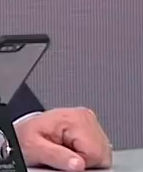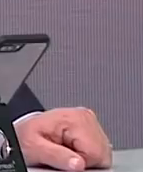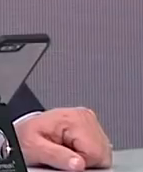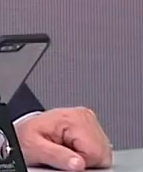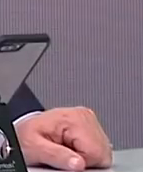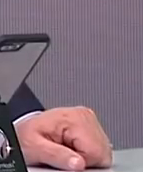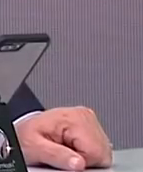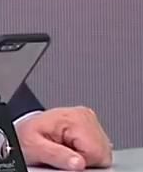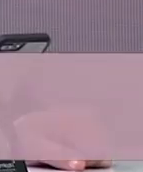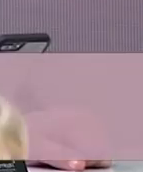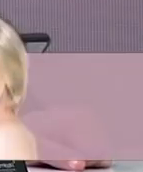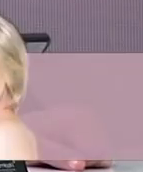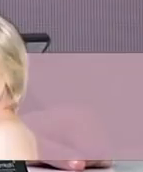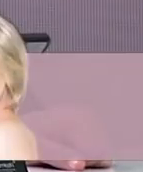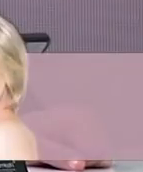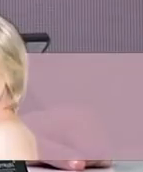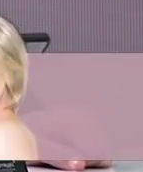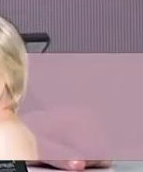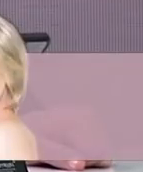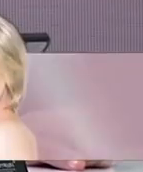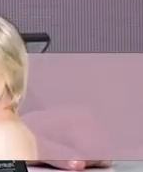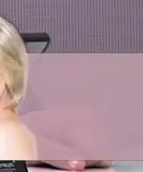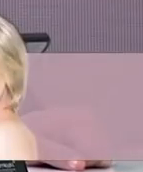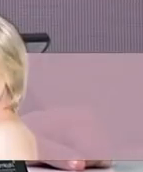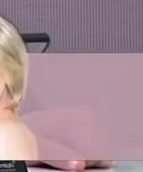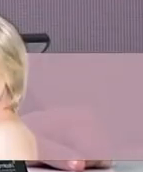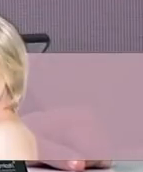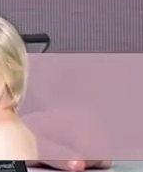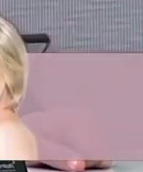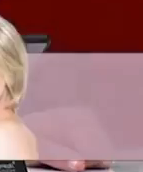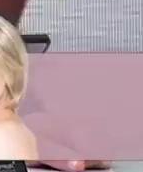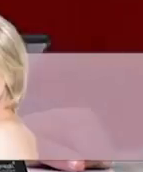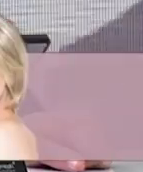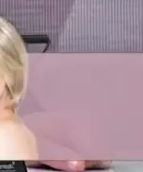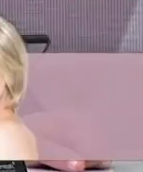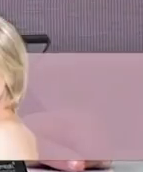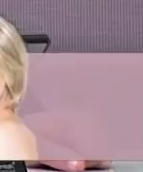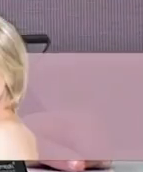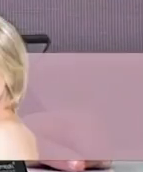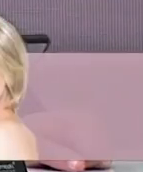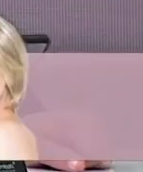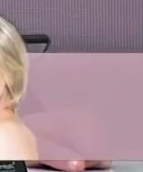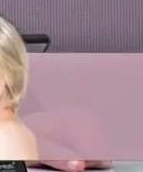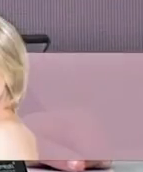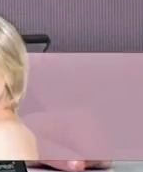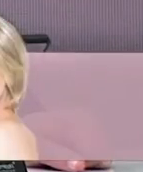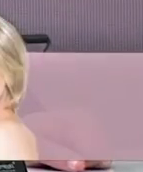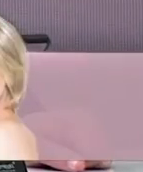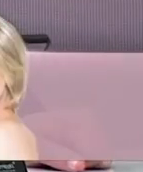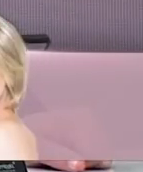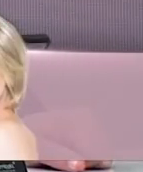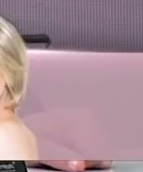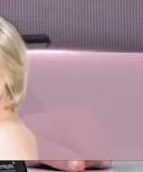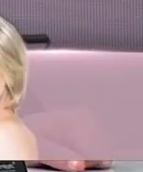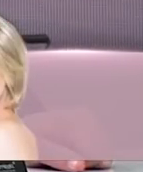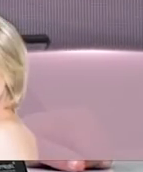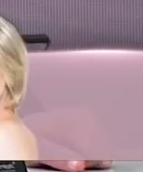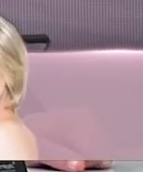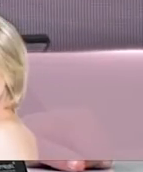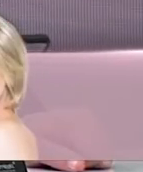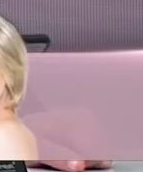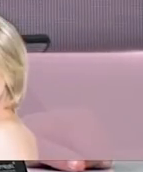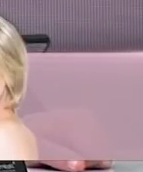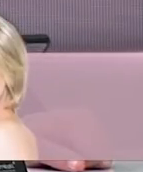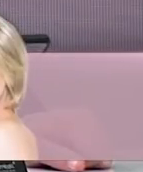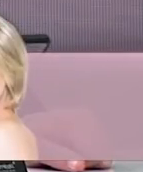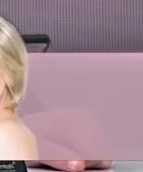estar, si detecta una bolita que ayer no estaba aquí, ahora está acá, bueno, es el momento de hacer una detección rápida